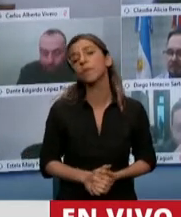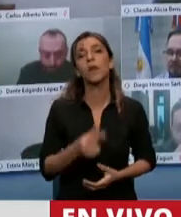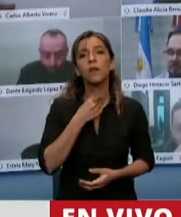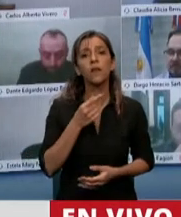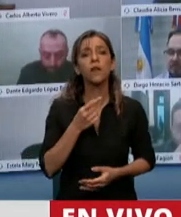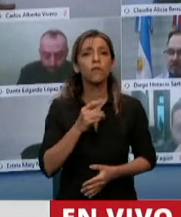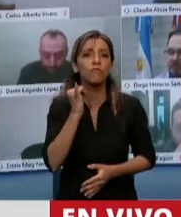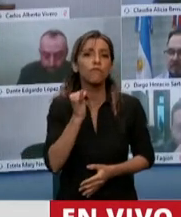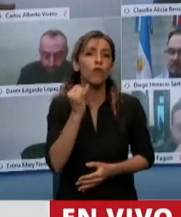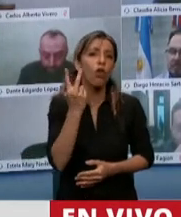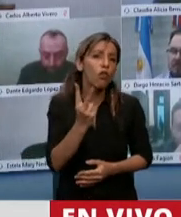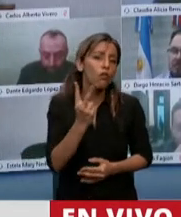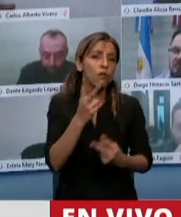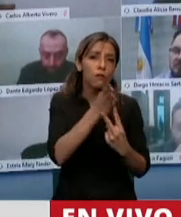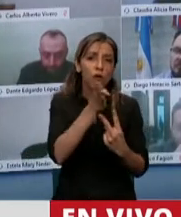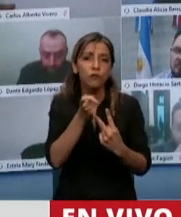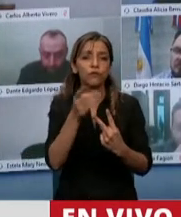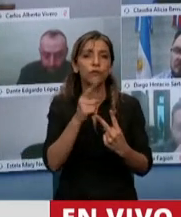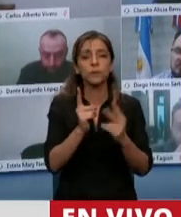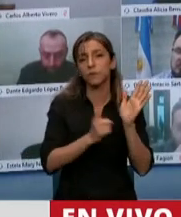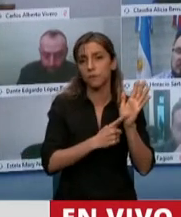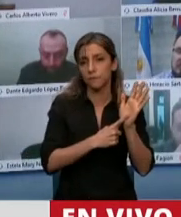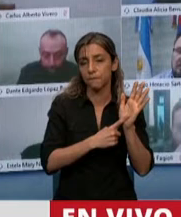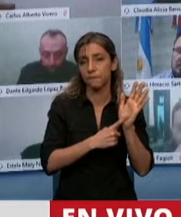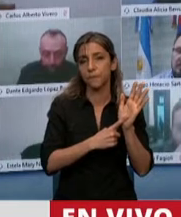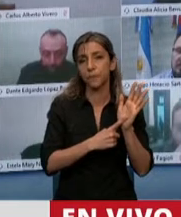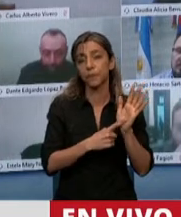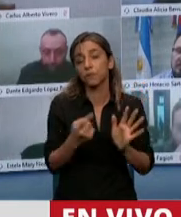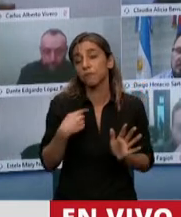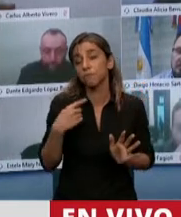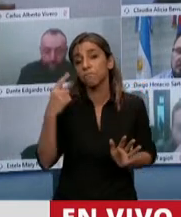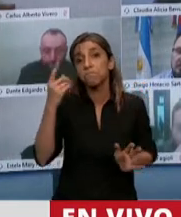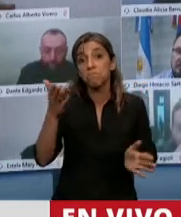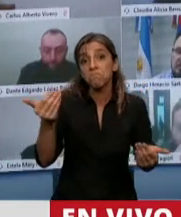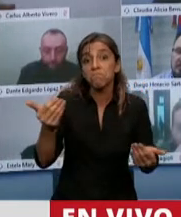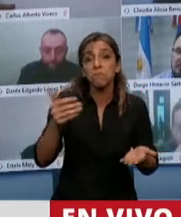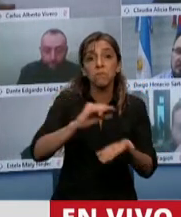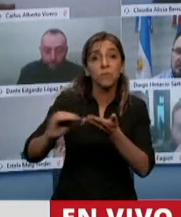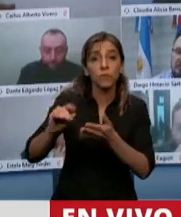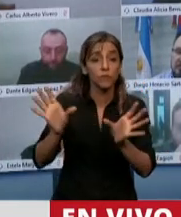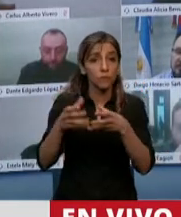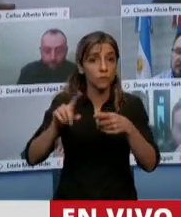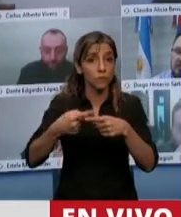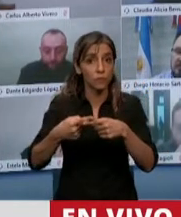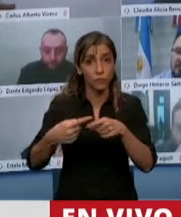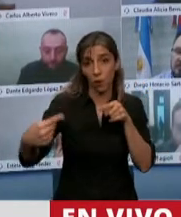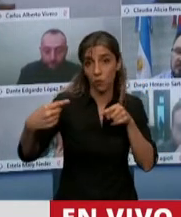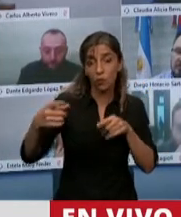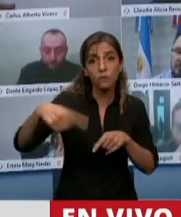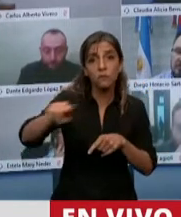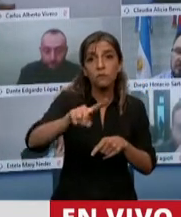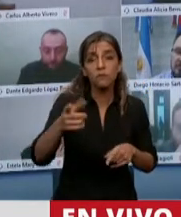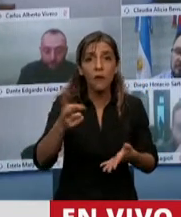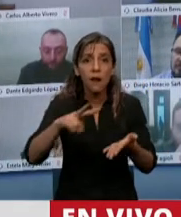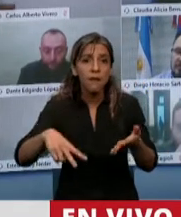reglamento que realmente yo creo que invito a los diputados de la oposición a que lo lean como